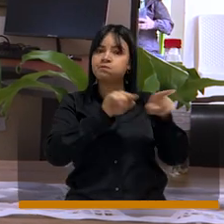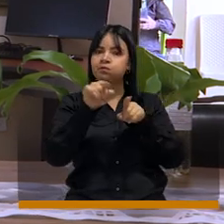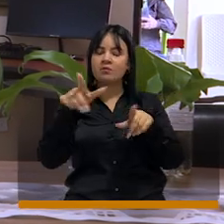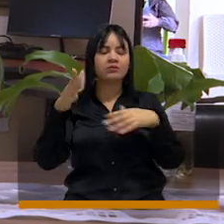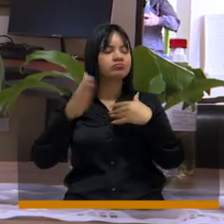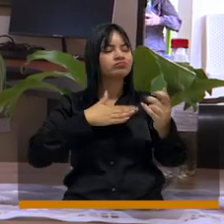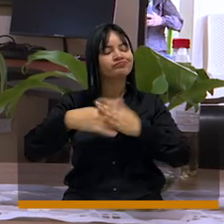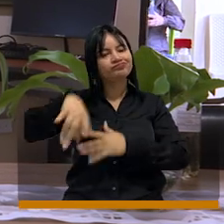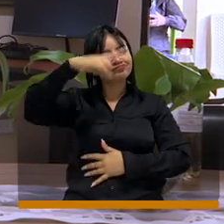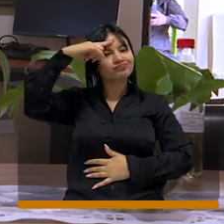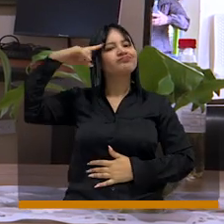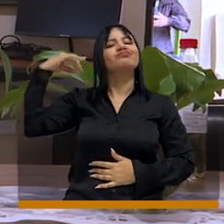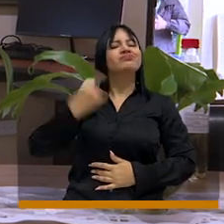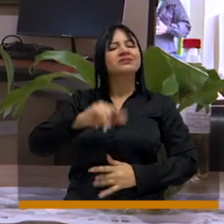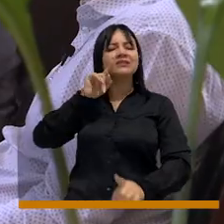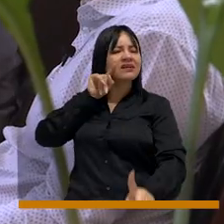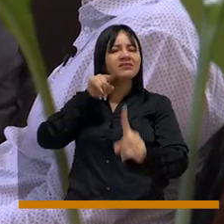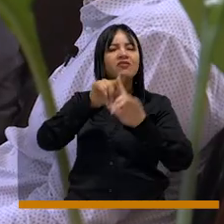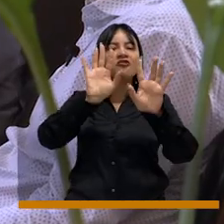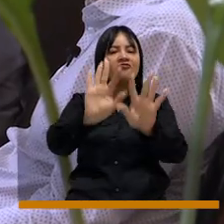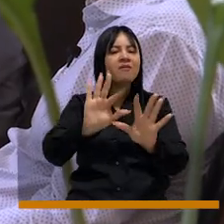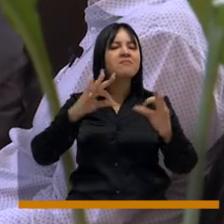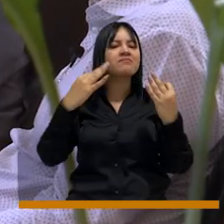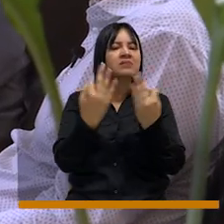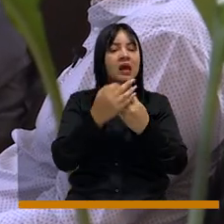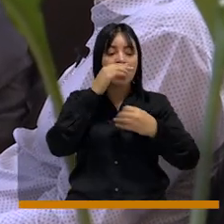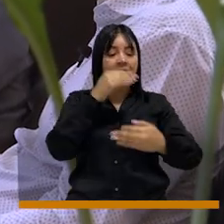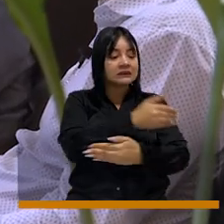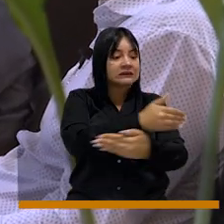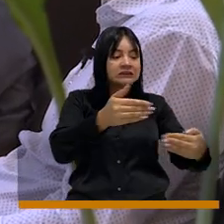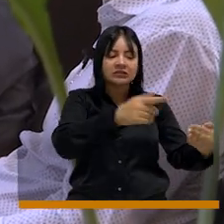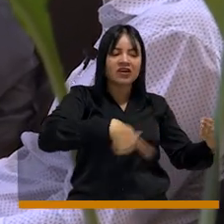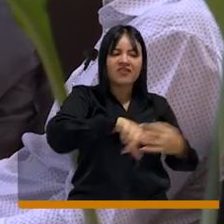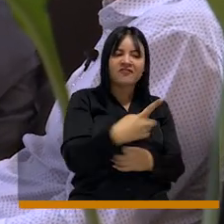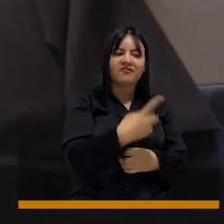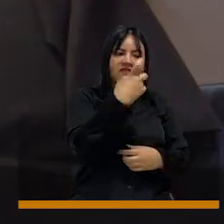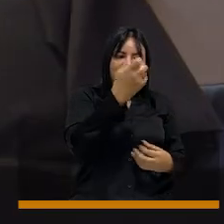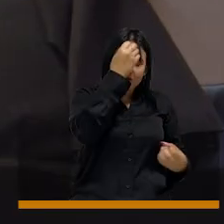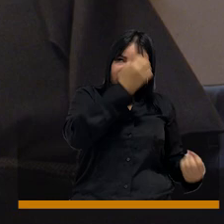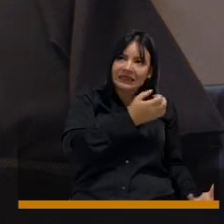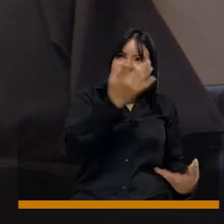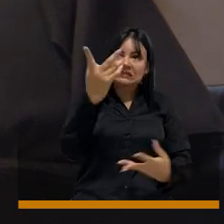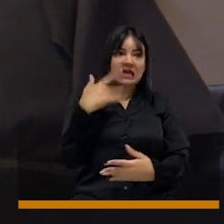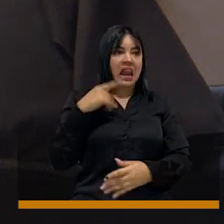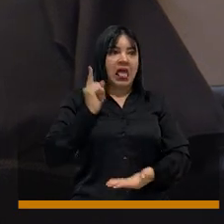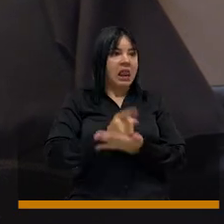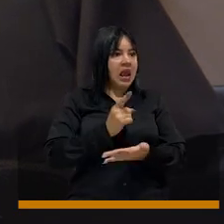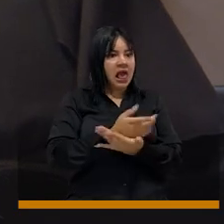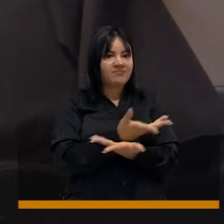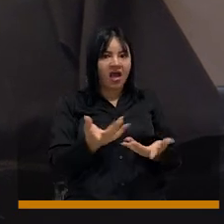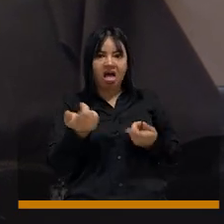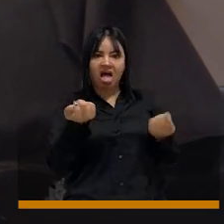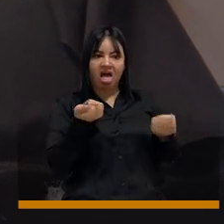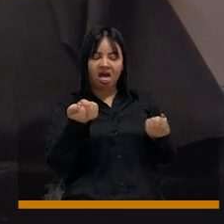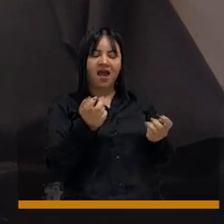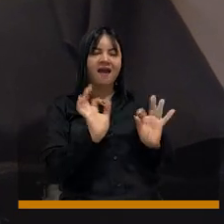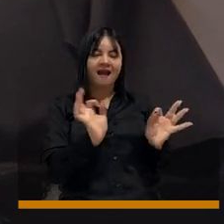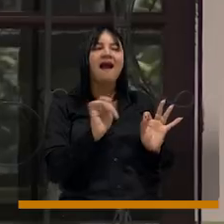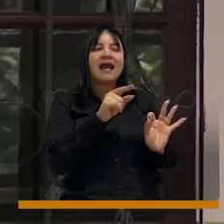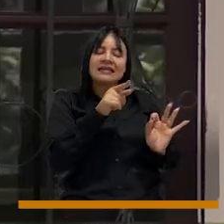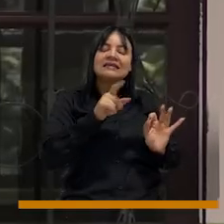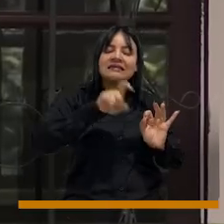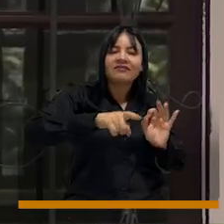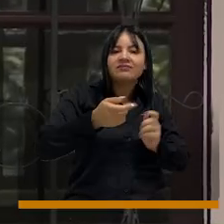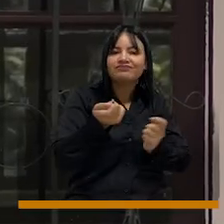pero estamos trabajando duro por las familias estos niños con falta de autoridad no pueden seguir así los padres de familia nos